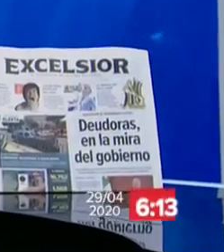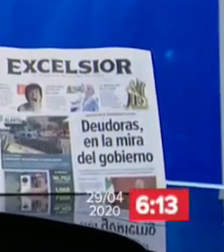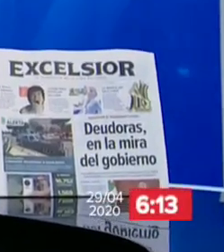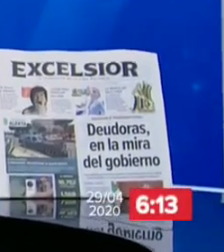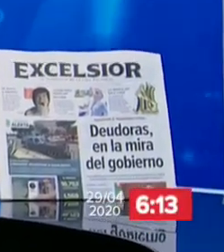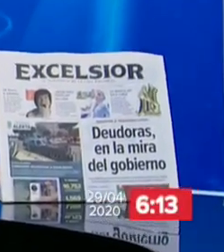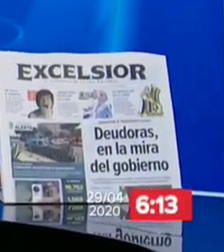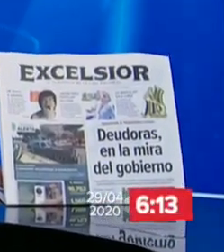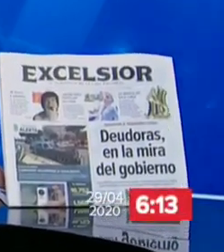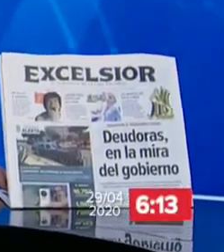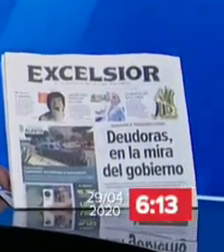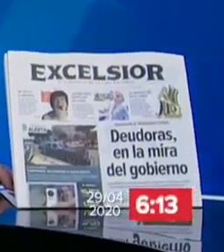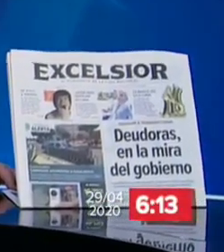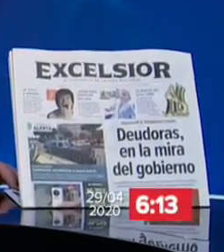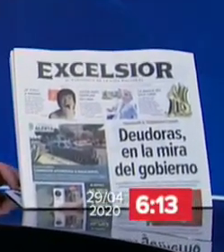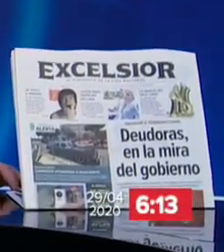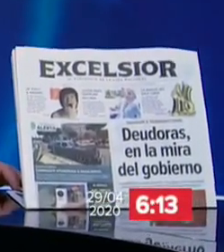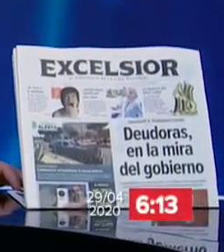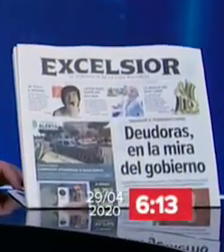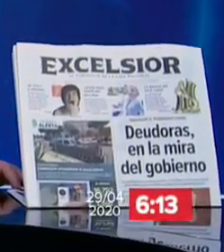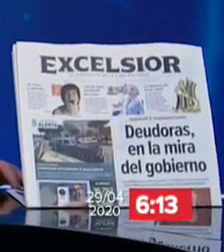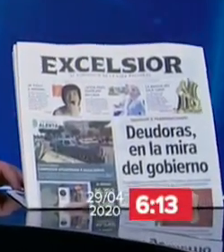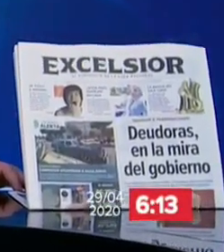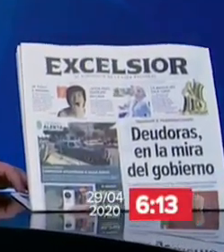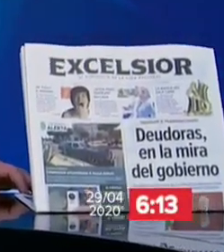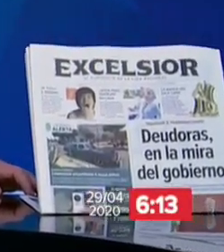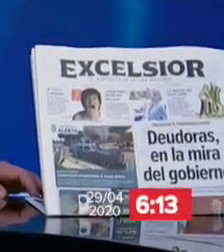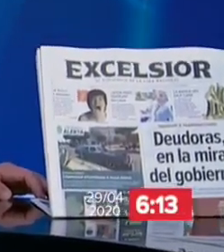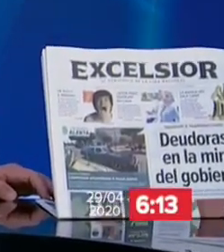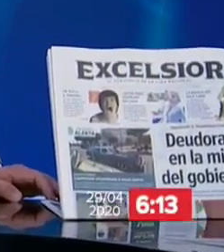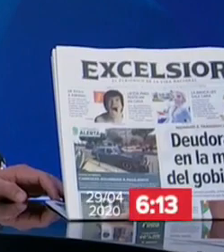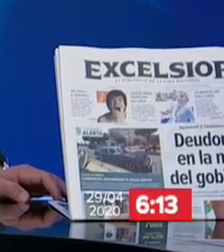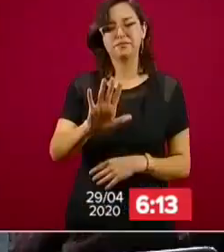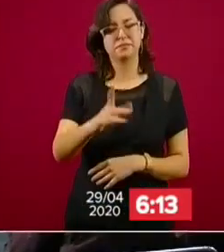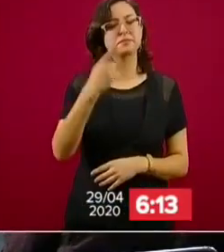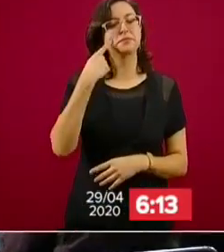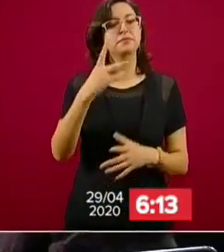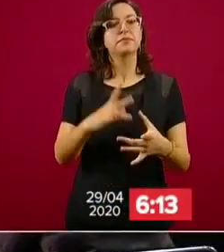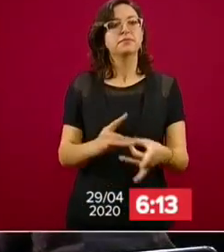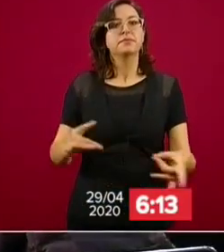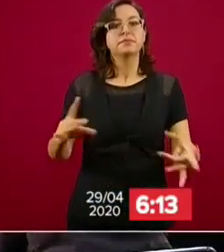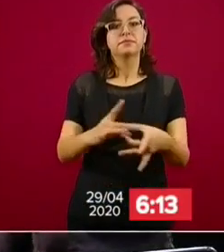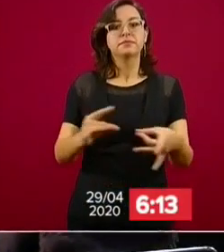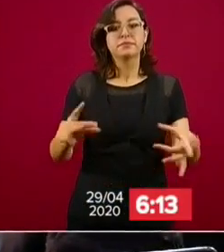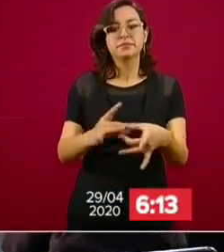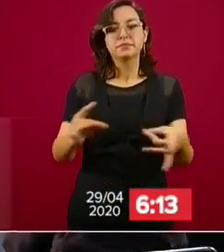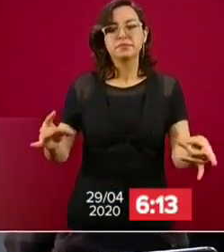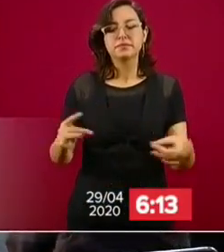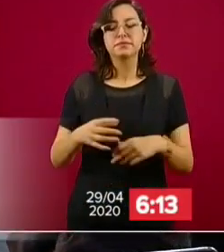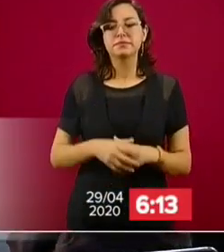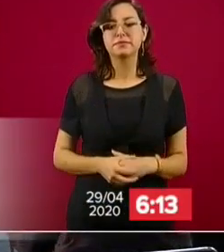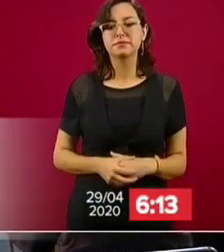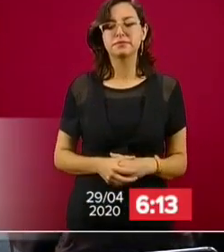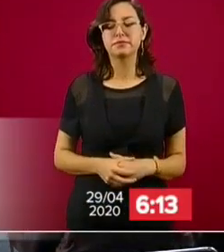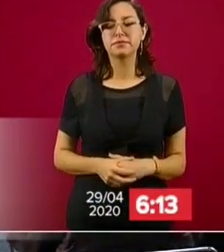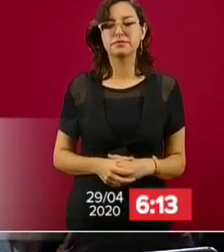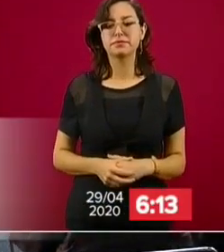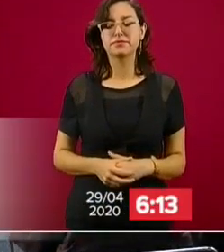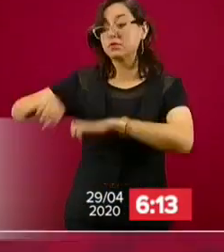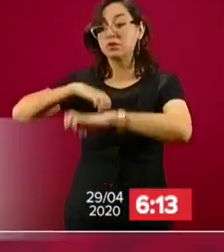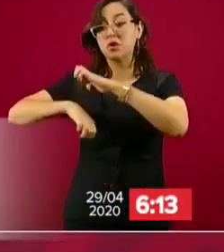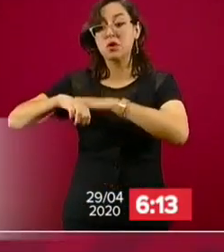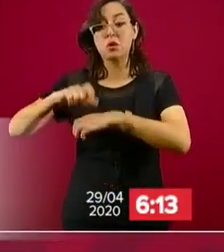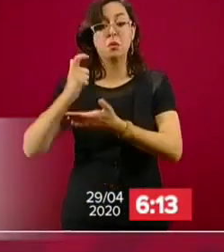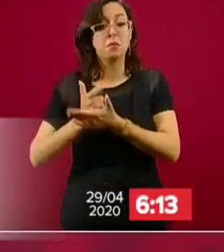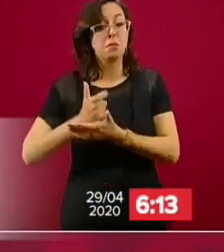Ayer en Palacio Nacional y sin mencionar su nombre, el presidente López Obrador informó que su gobierno presentó una querella en contra de una empresa grande que